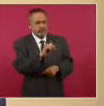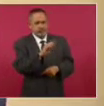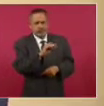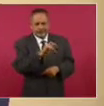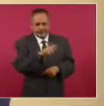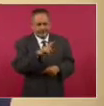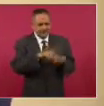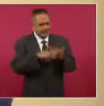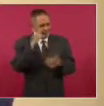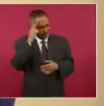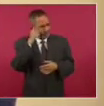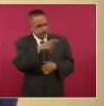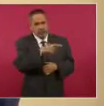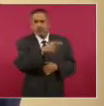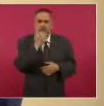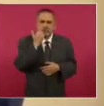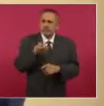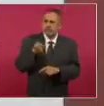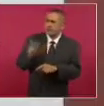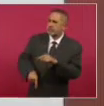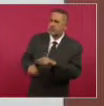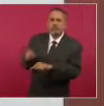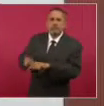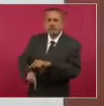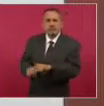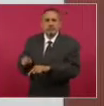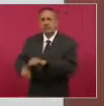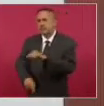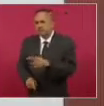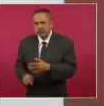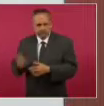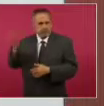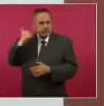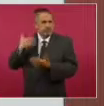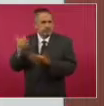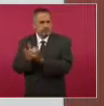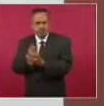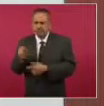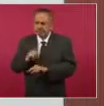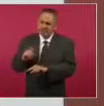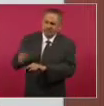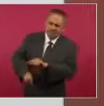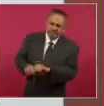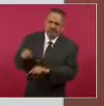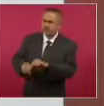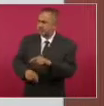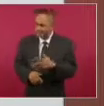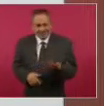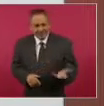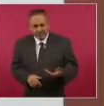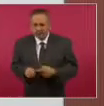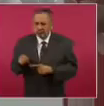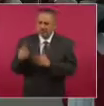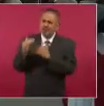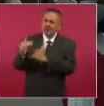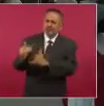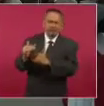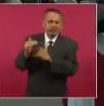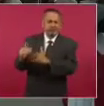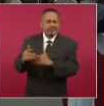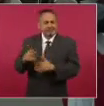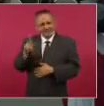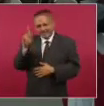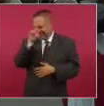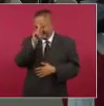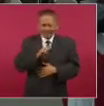neoporfiristas fue quitar derechos y conquistas a la clase trabajadora, sobre todo limitar de manera